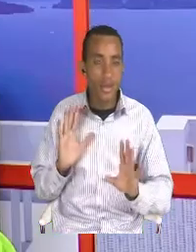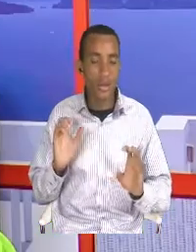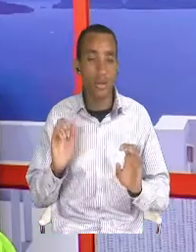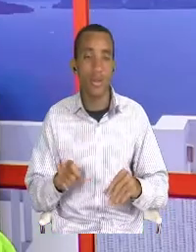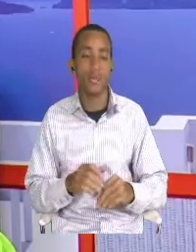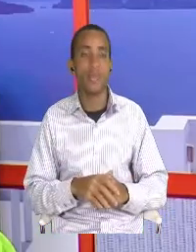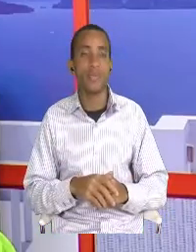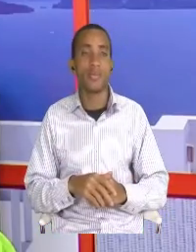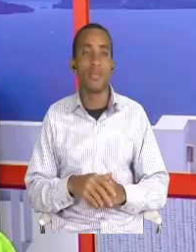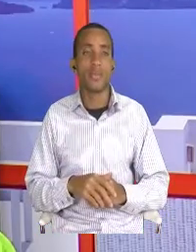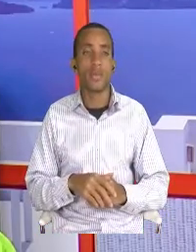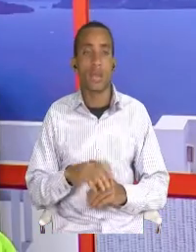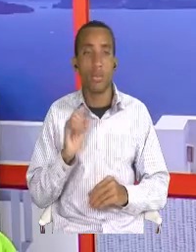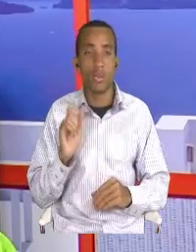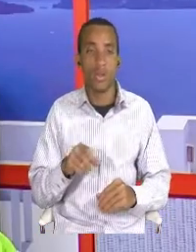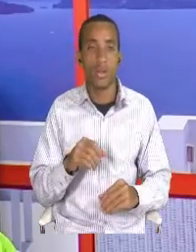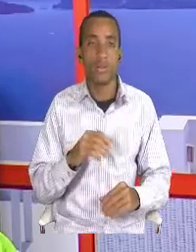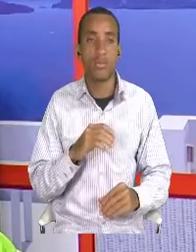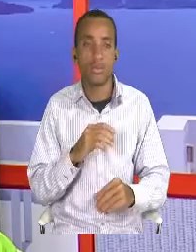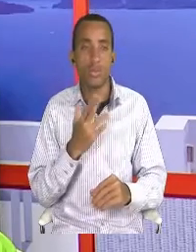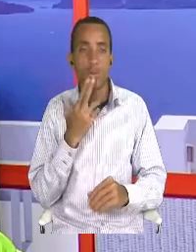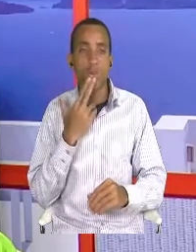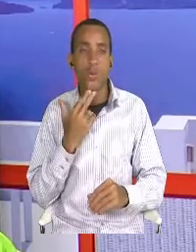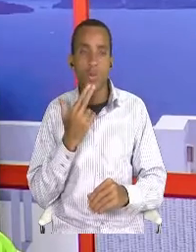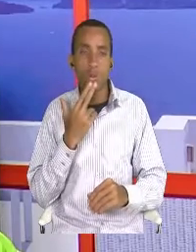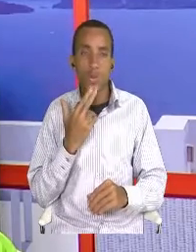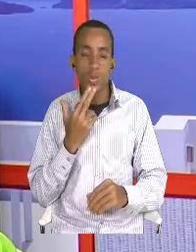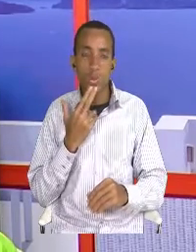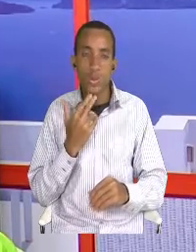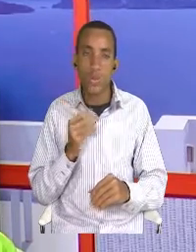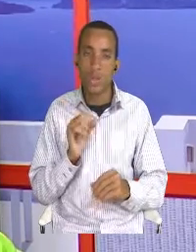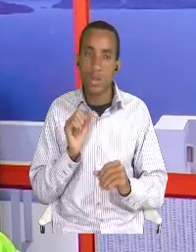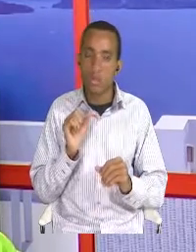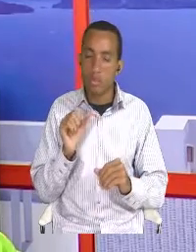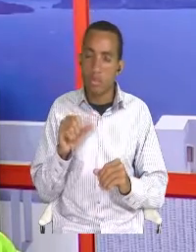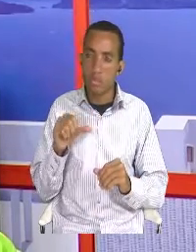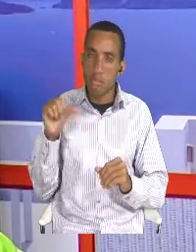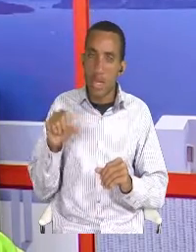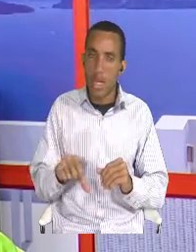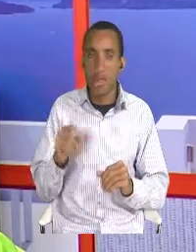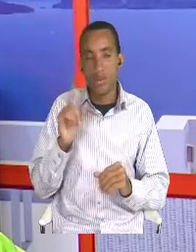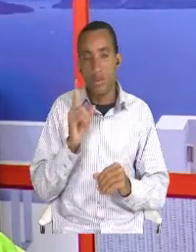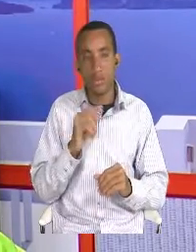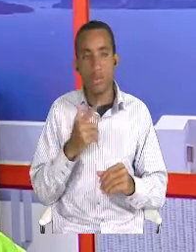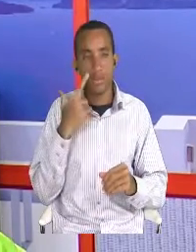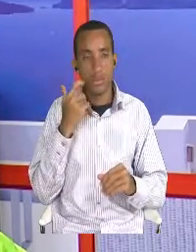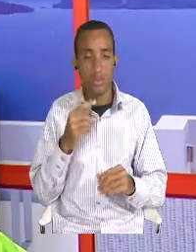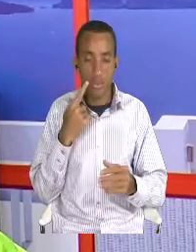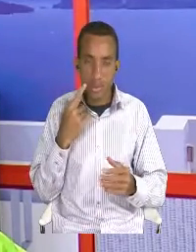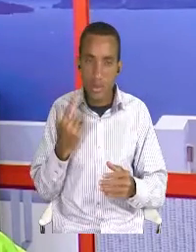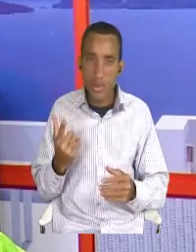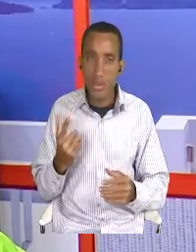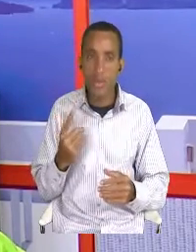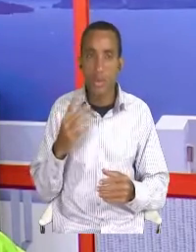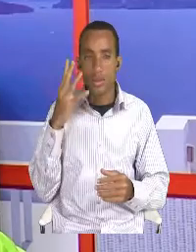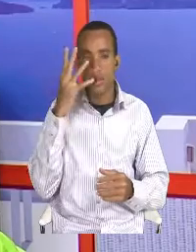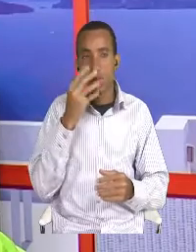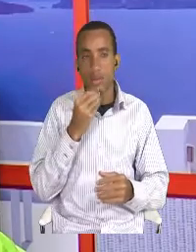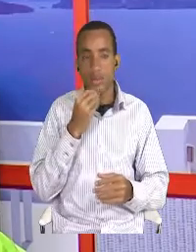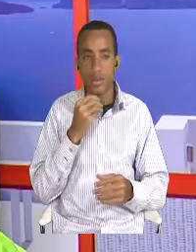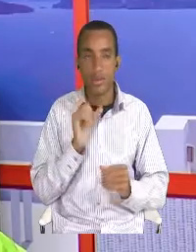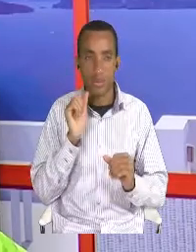carbohidratos. No son carbohidratos malos, pero si estamos en, por lo menos en una baja de peso, no. Eso se ve delicioso. ¿Así queda? Sí,